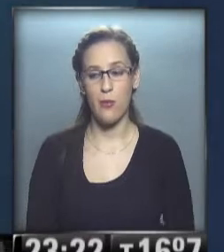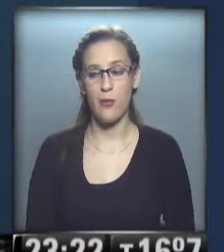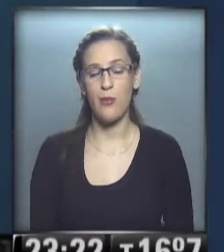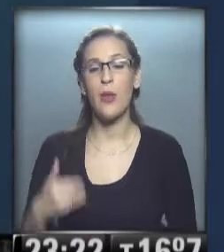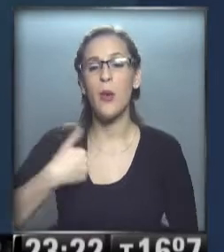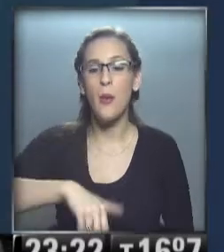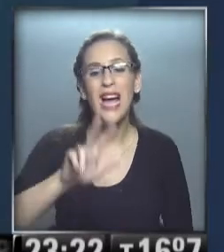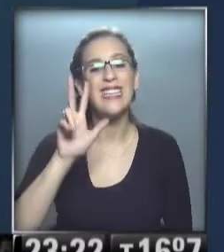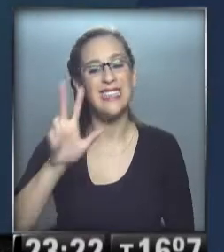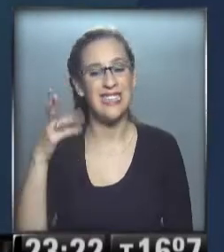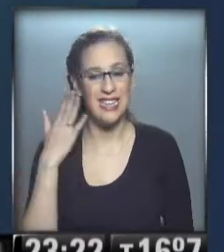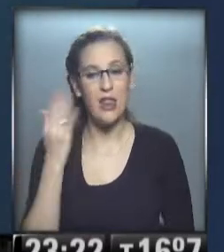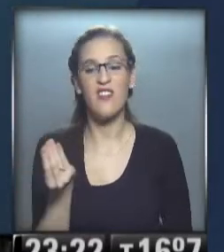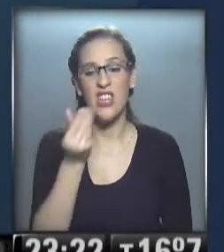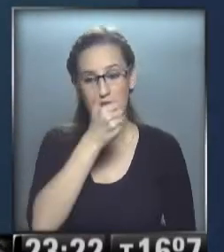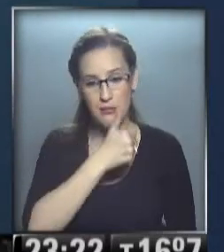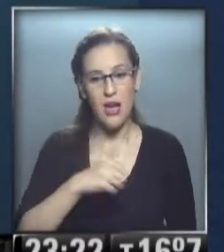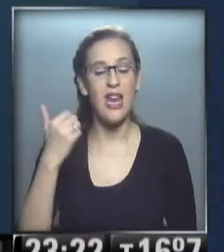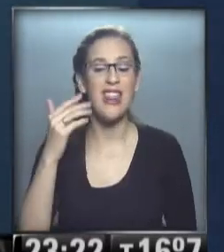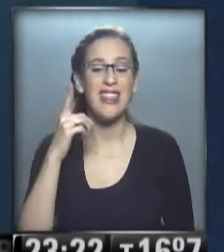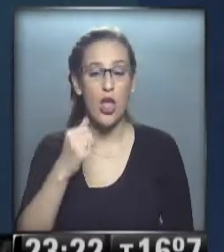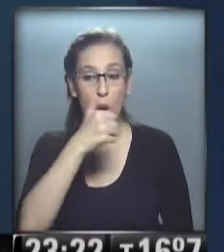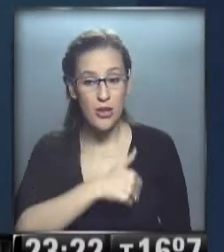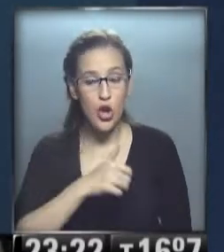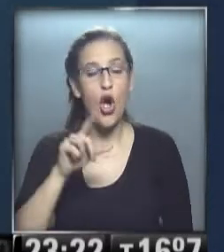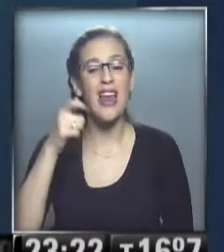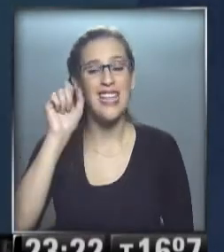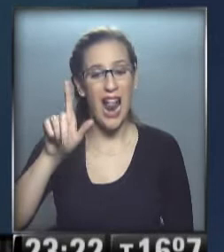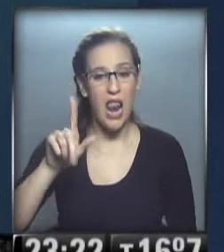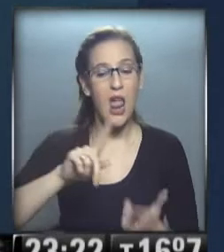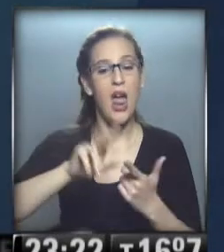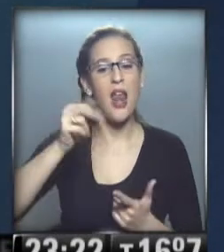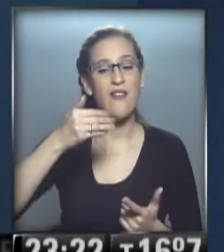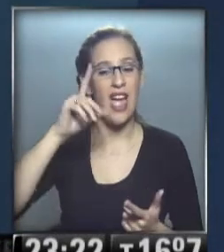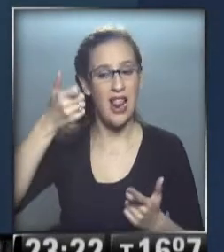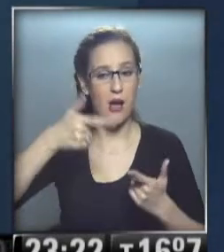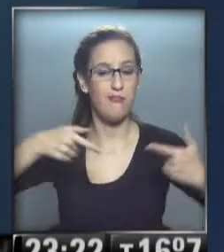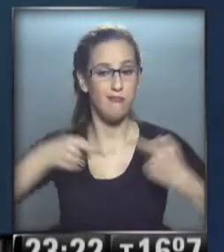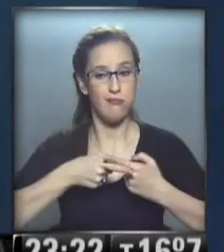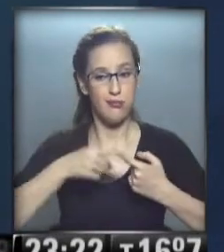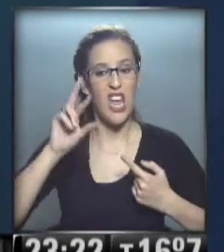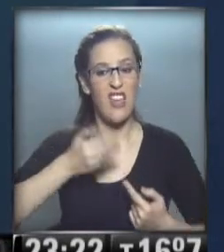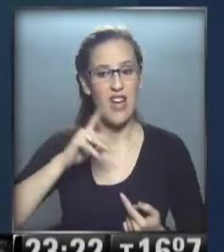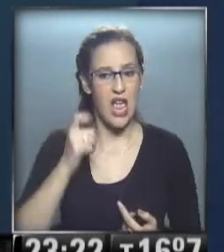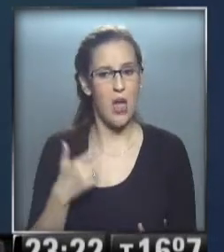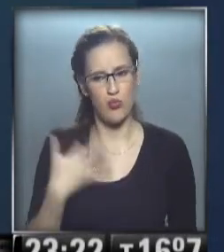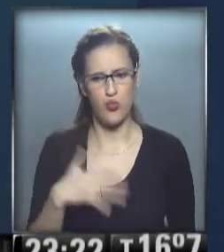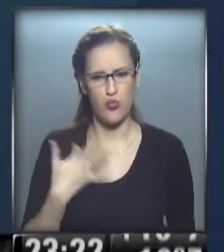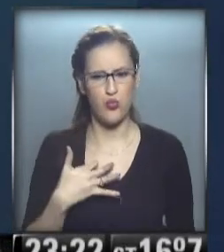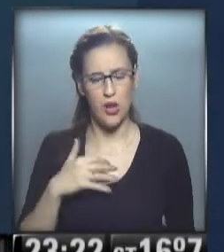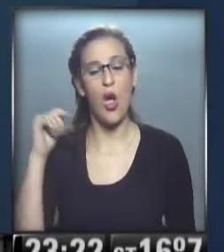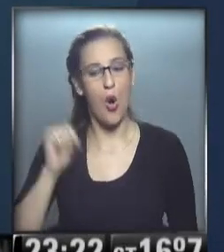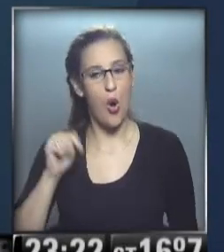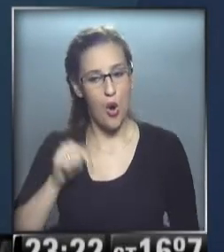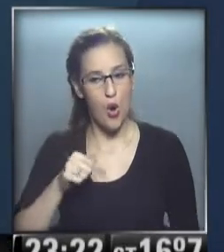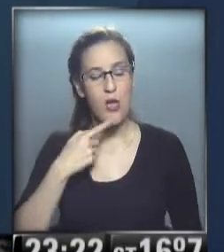las 15 de este fin de semana, día domingo, Arsenal Atlético de Rafaela. Rafaela está muy comprometido y hoy estaría jugando